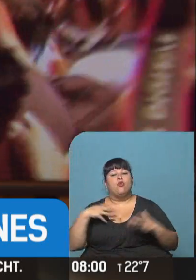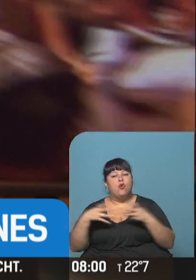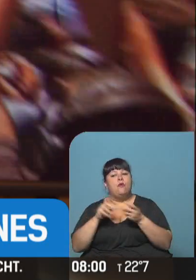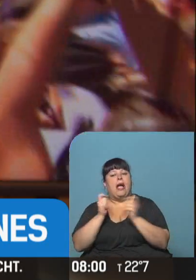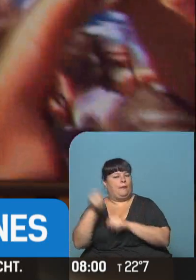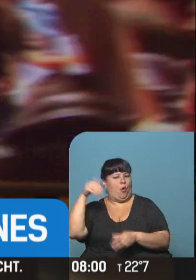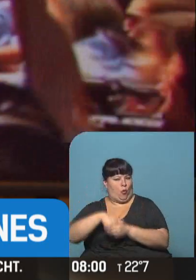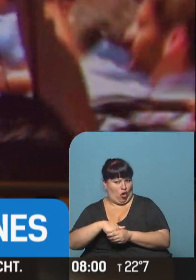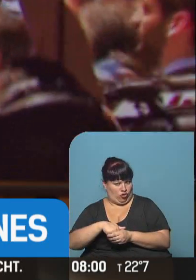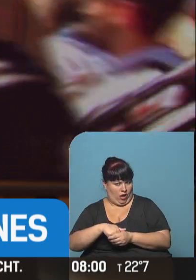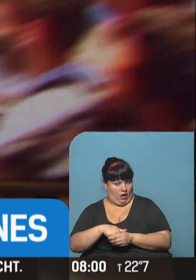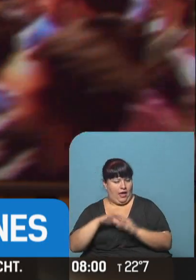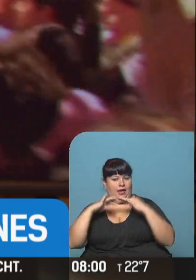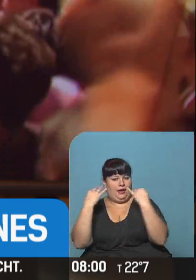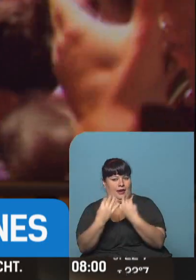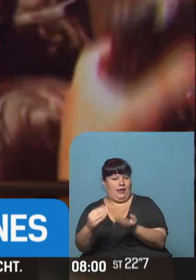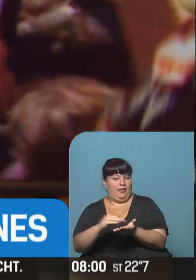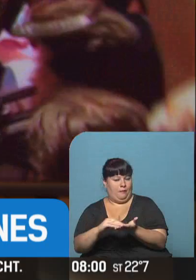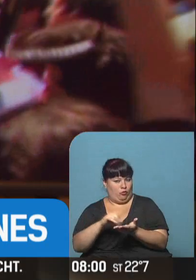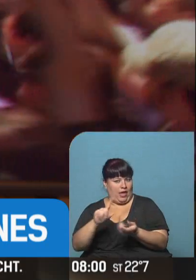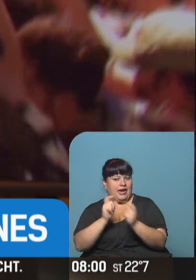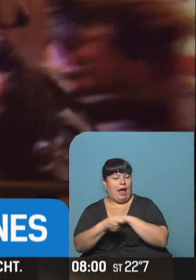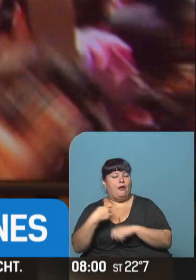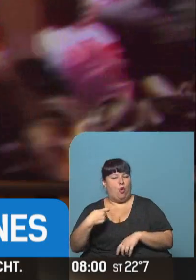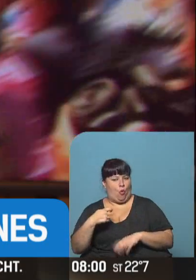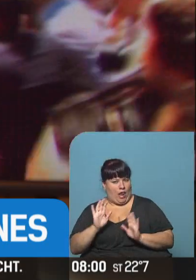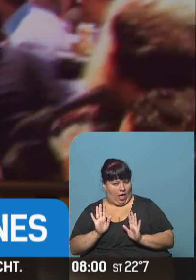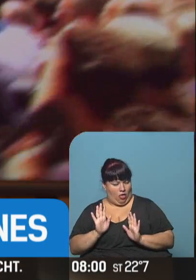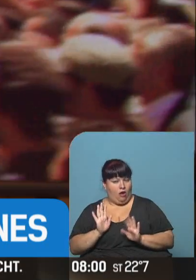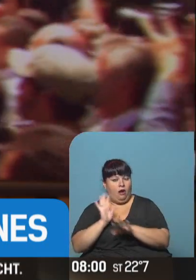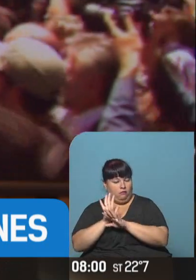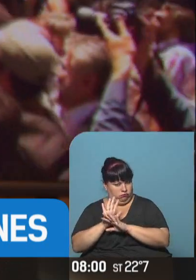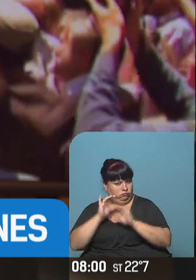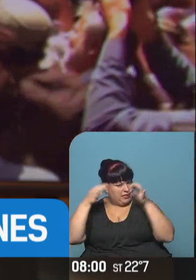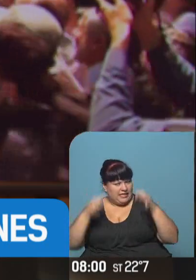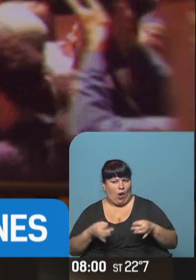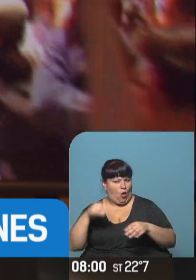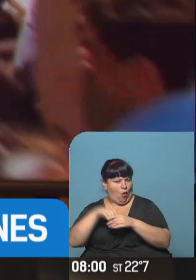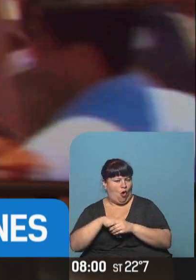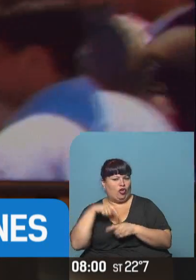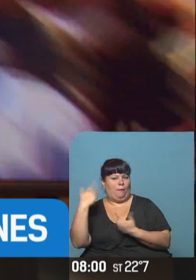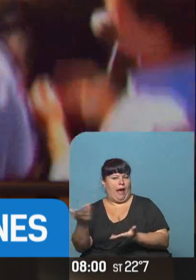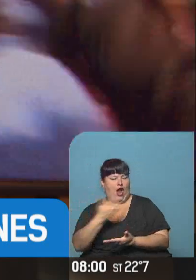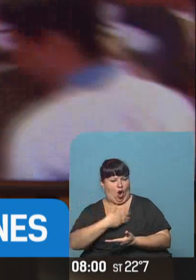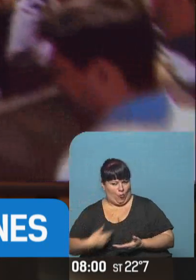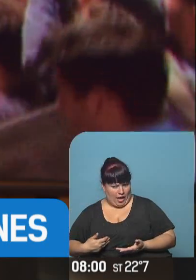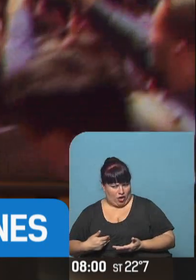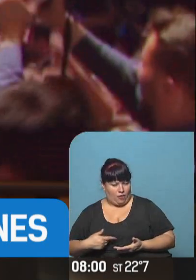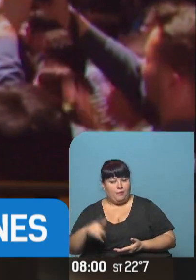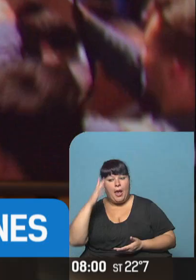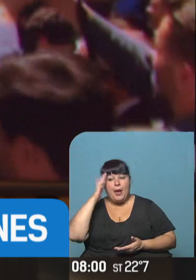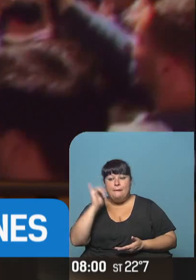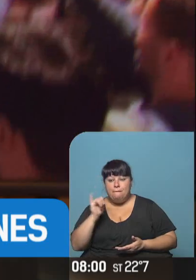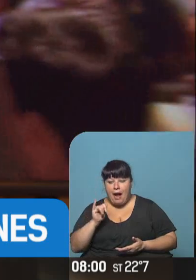vota. Vota en el recinto la reforma previsional. O sea que está asegurado el voto para el oficialismo. En